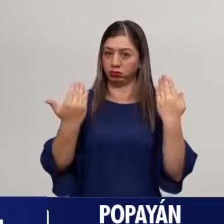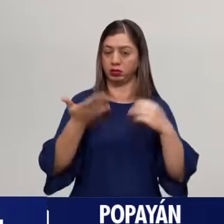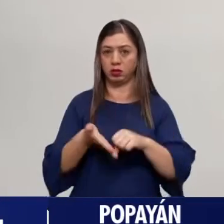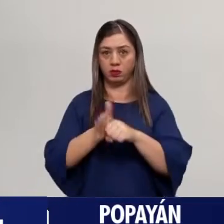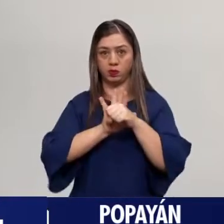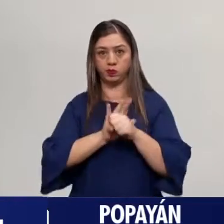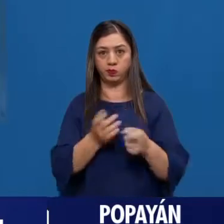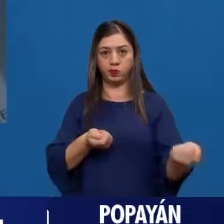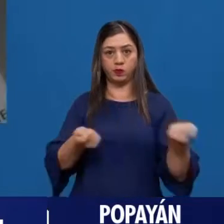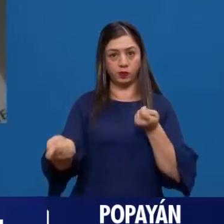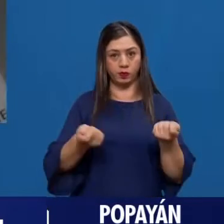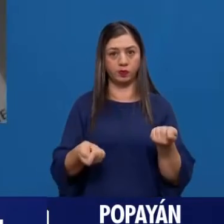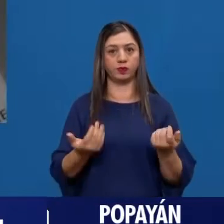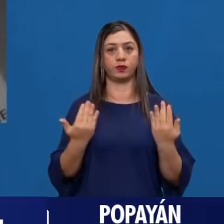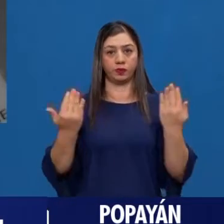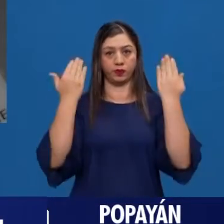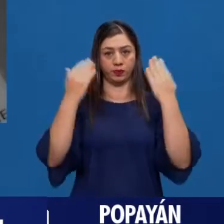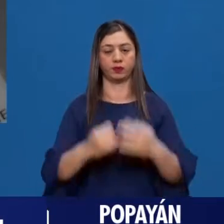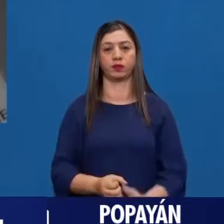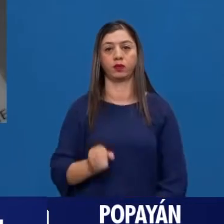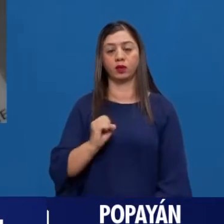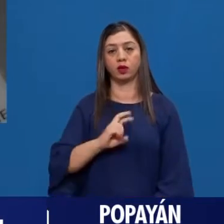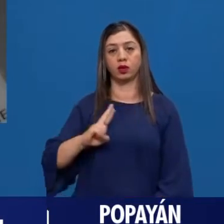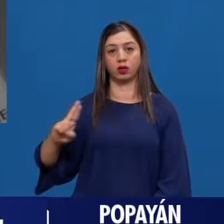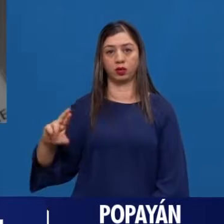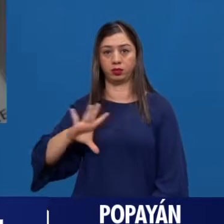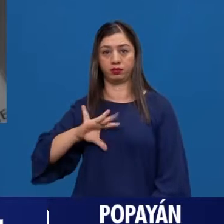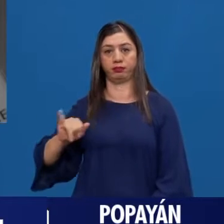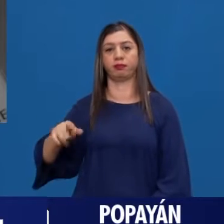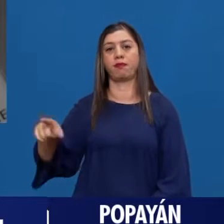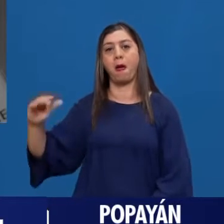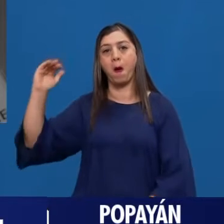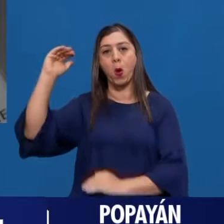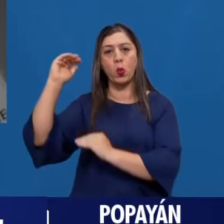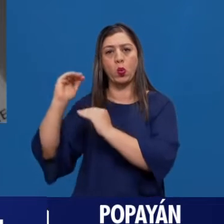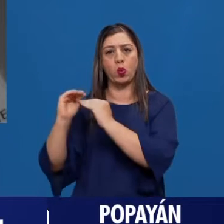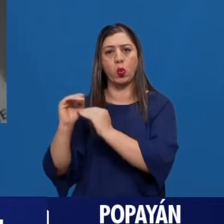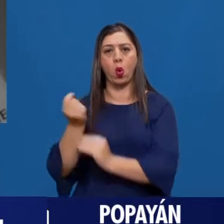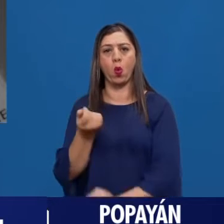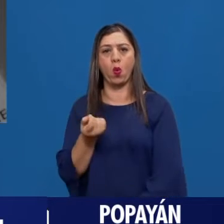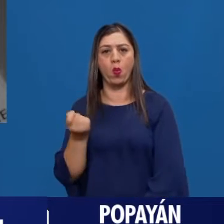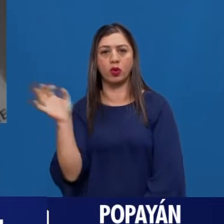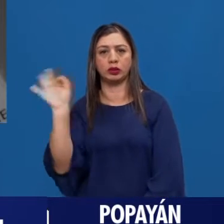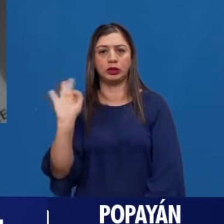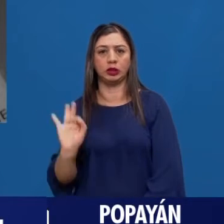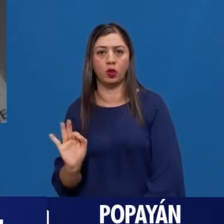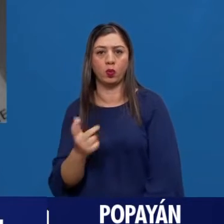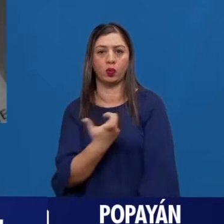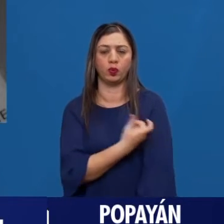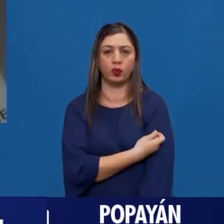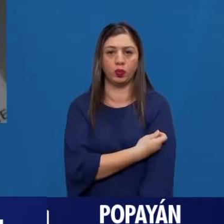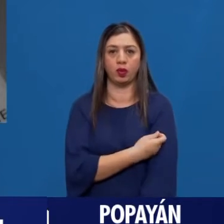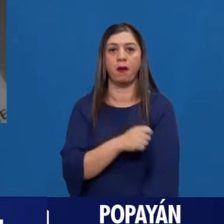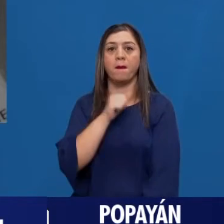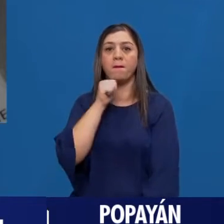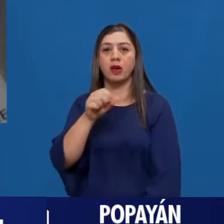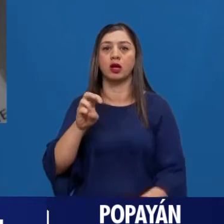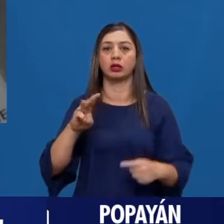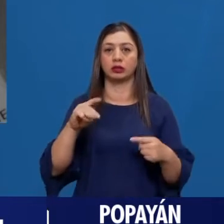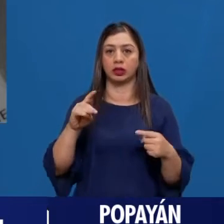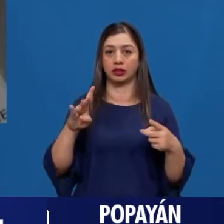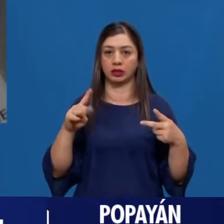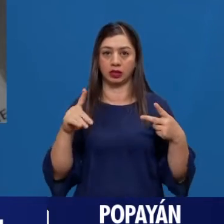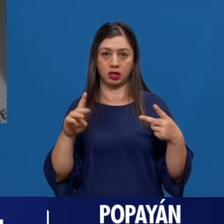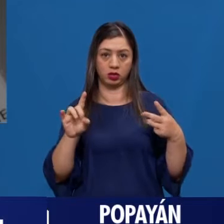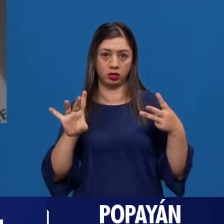esta pandemia. El oriente de Cali es la zona con el menor porcentaje de vacunación, siendo las comunas 13,